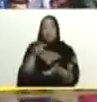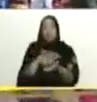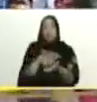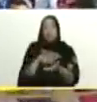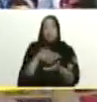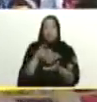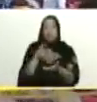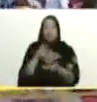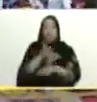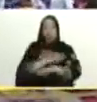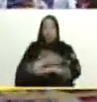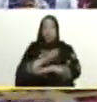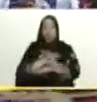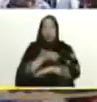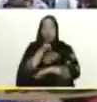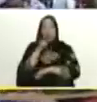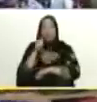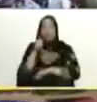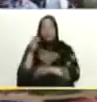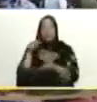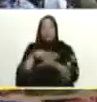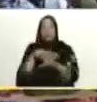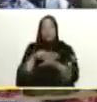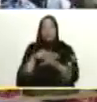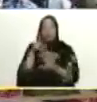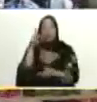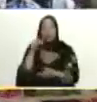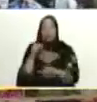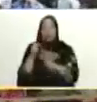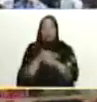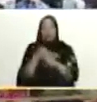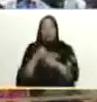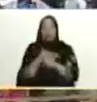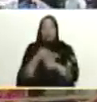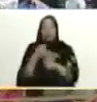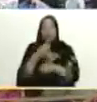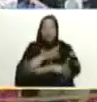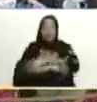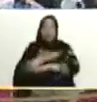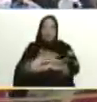¿Estamos con la moral en alto o la moral en baja?